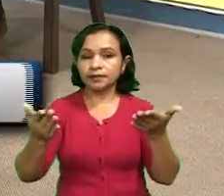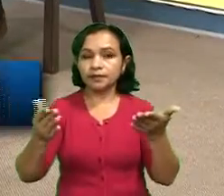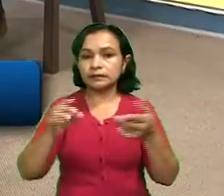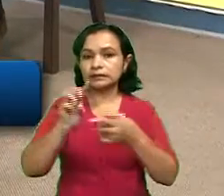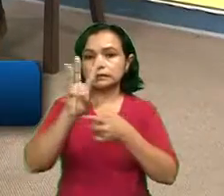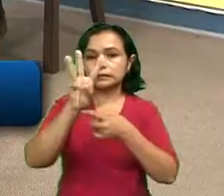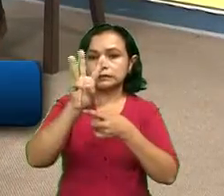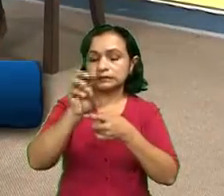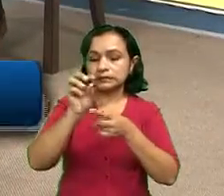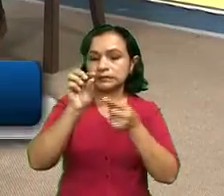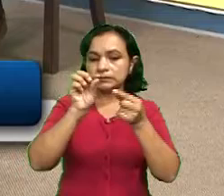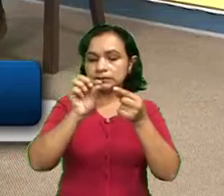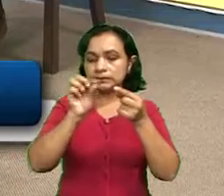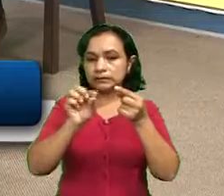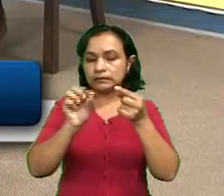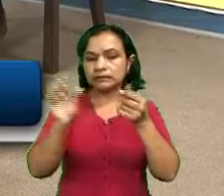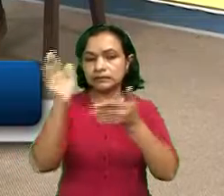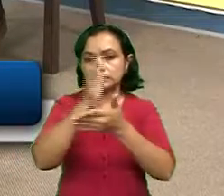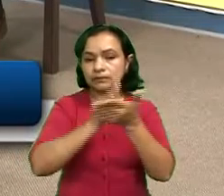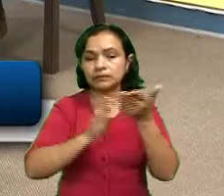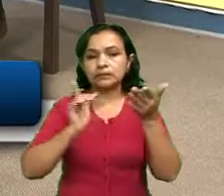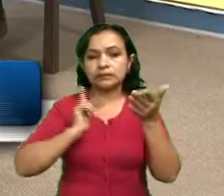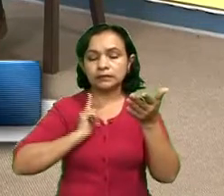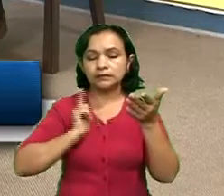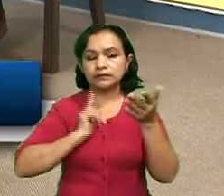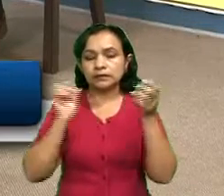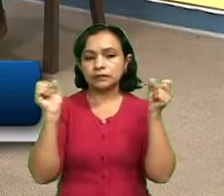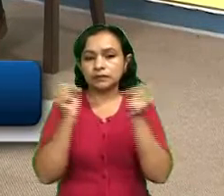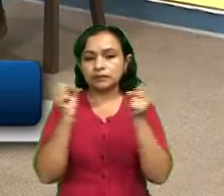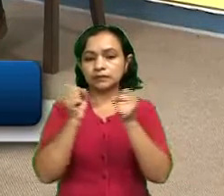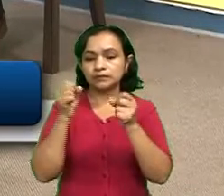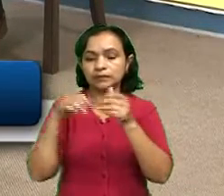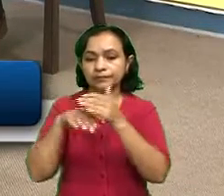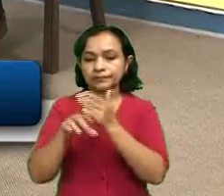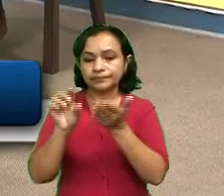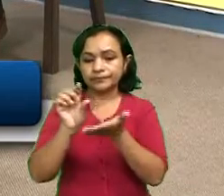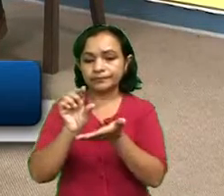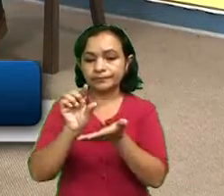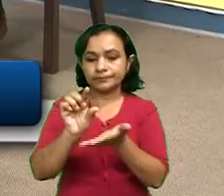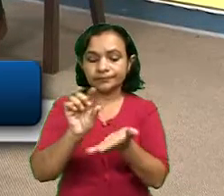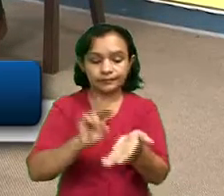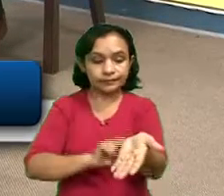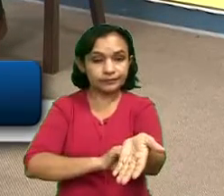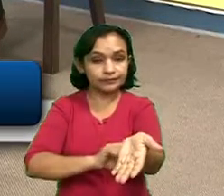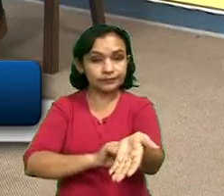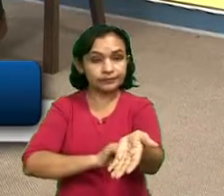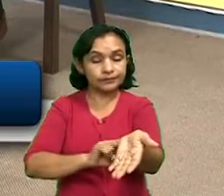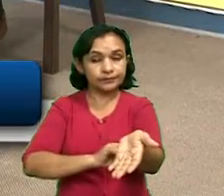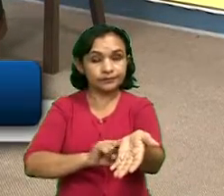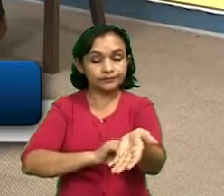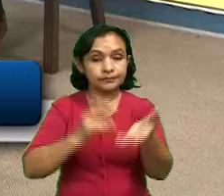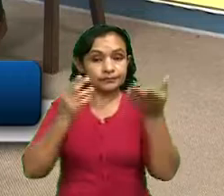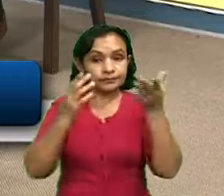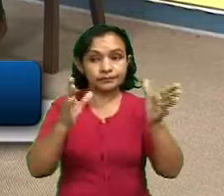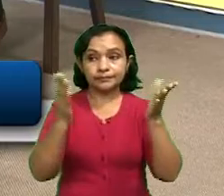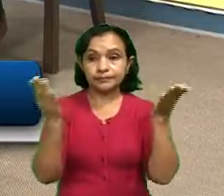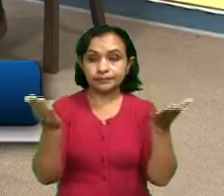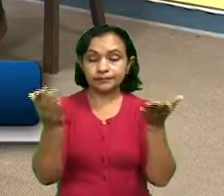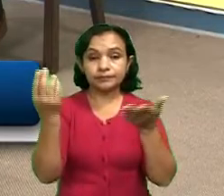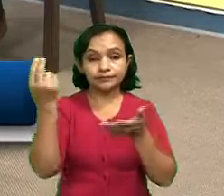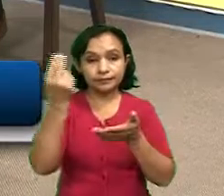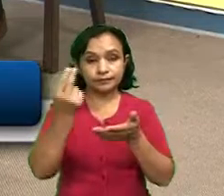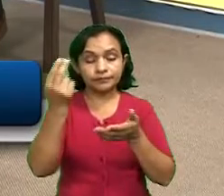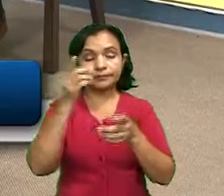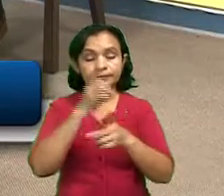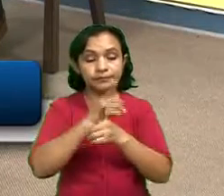30 grados, o a veces hay productos que tienen que estar refrigerados, como son las insulinas. Entonces, todo producto, si vas a